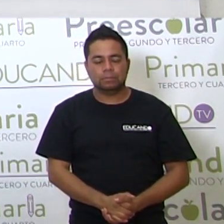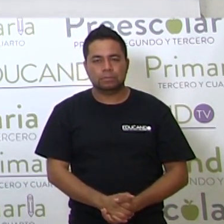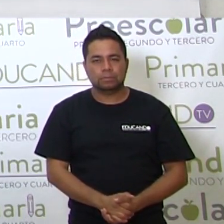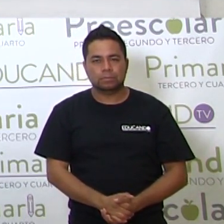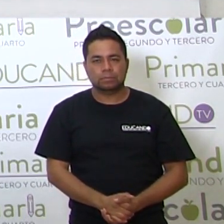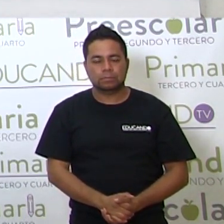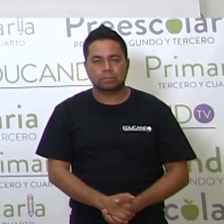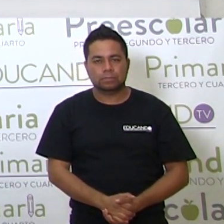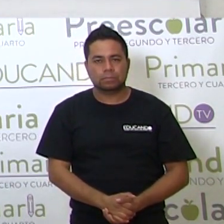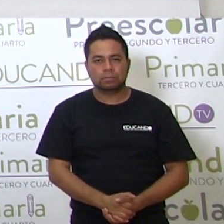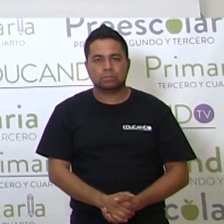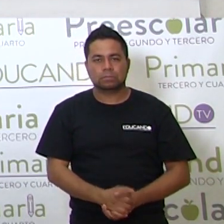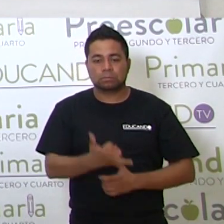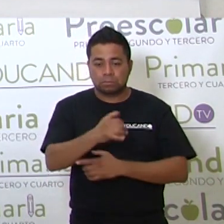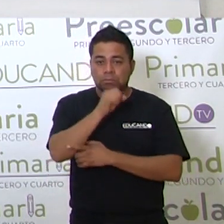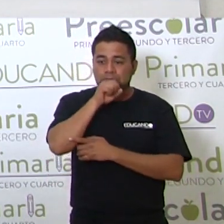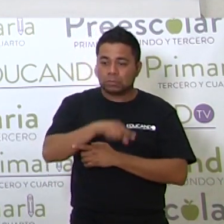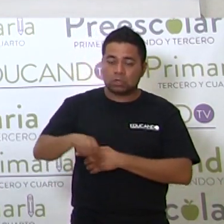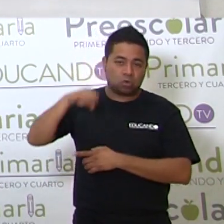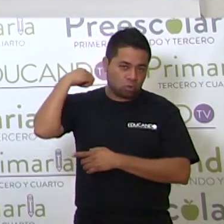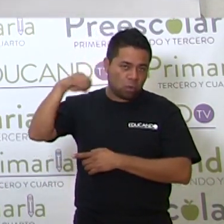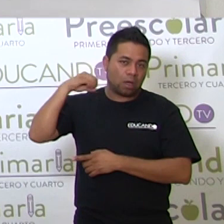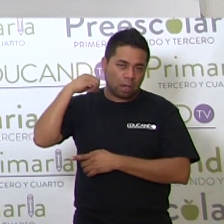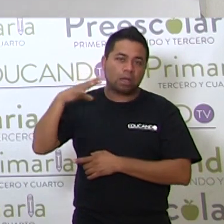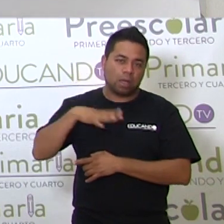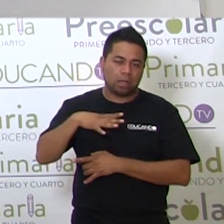Y, claro está, Oaxaca también.